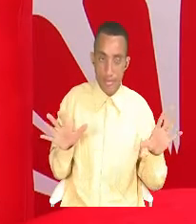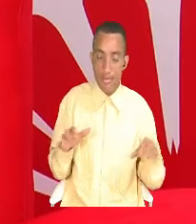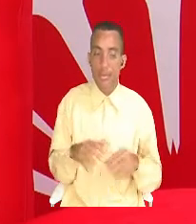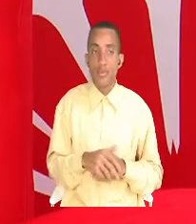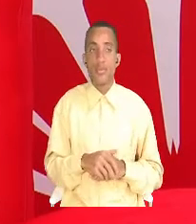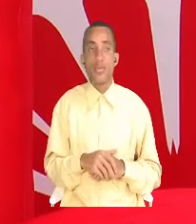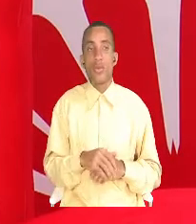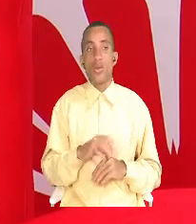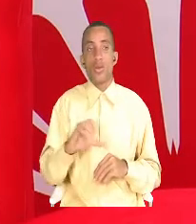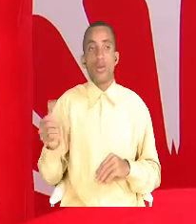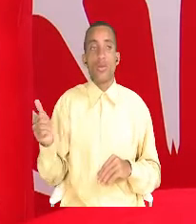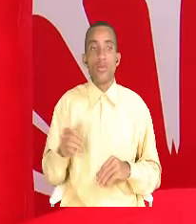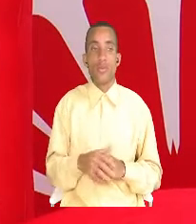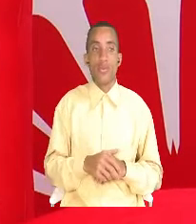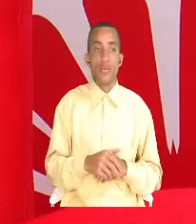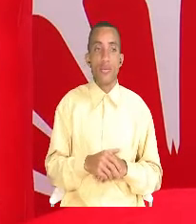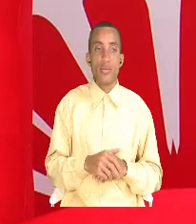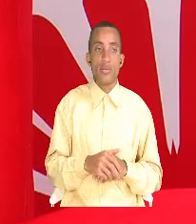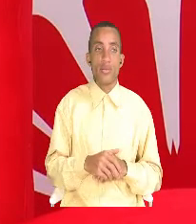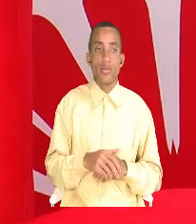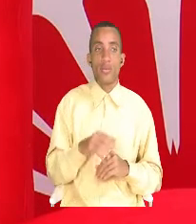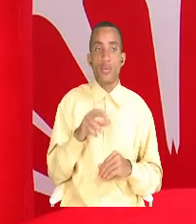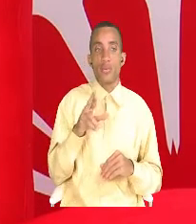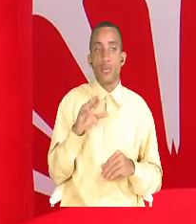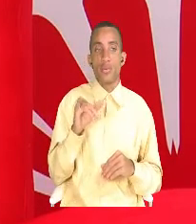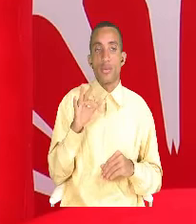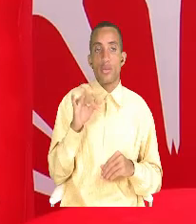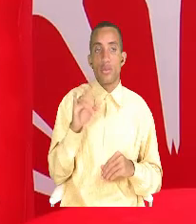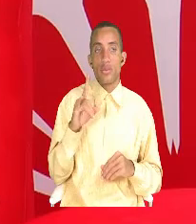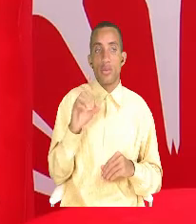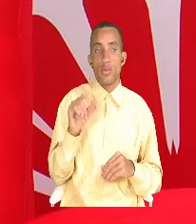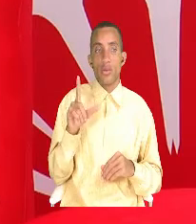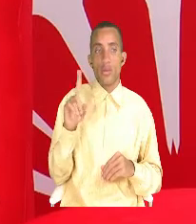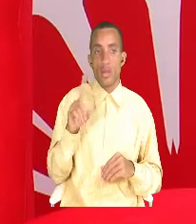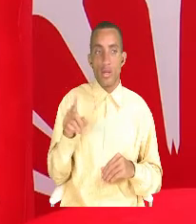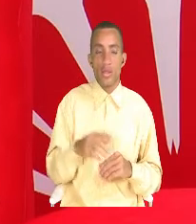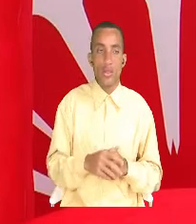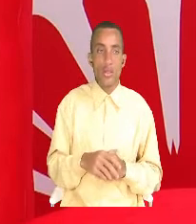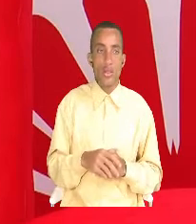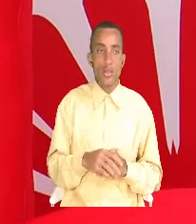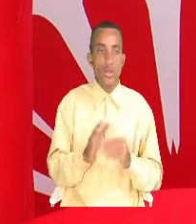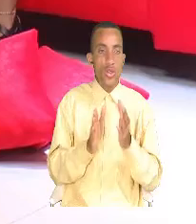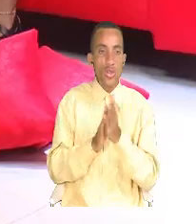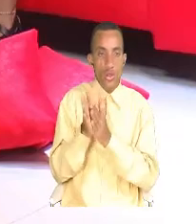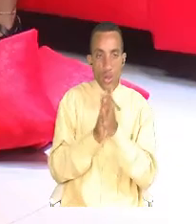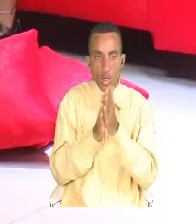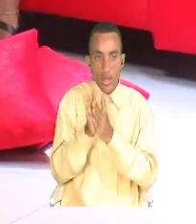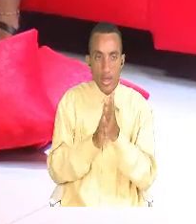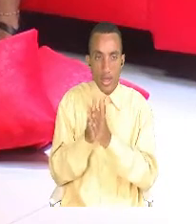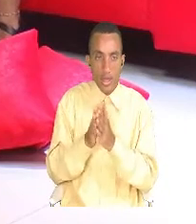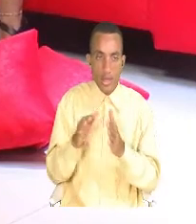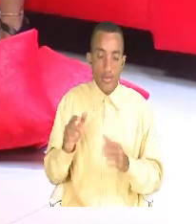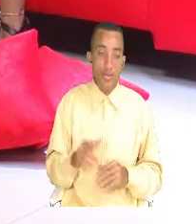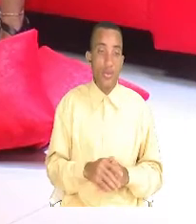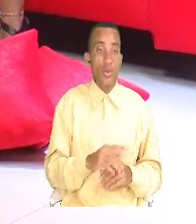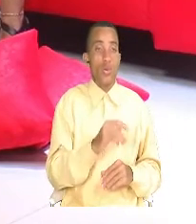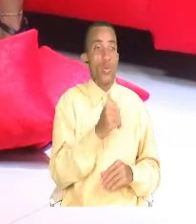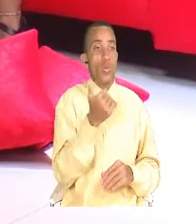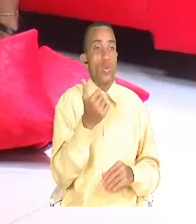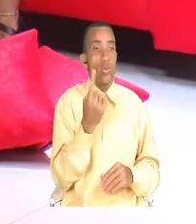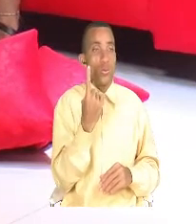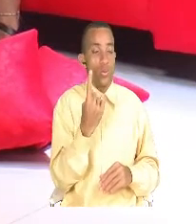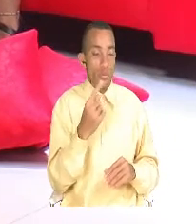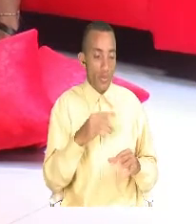acá veo también que dice, bueno, rituales, regalo para ti, chocolaterapia. Ok, hay un ritual pues que lo